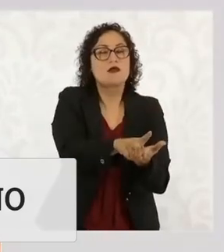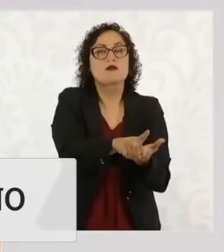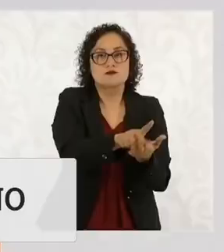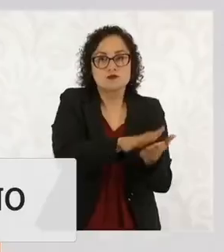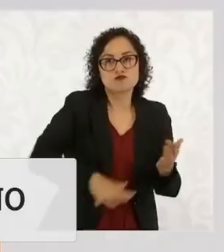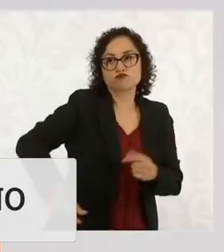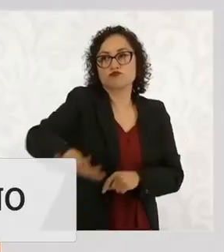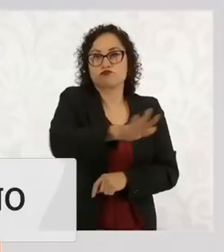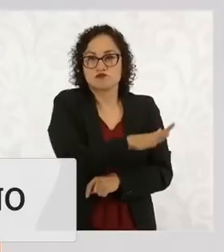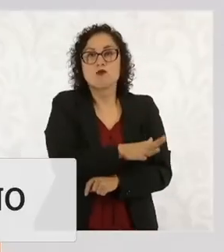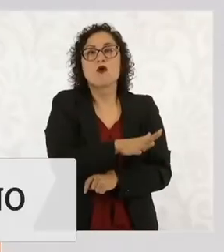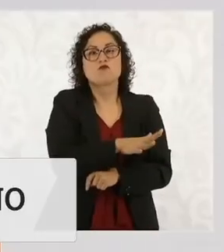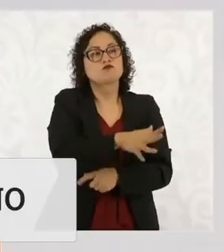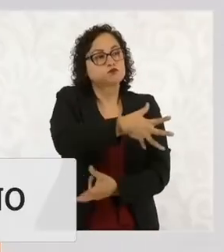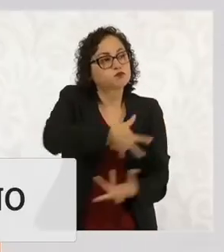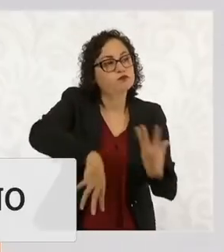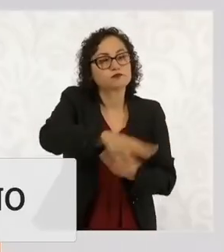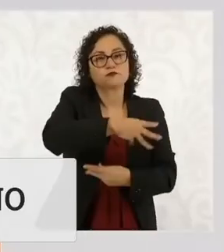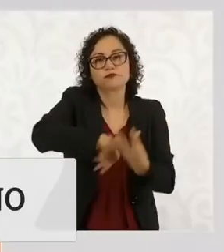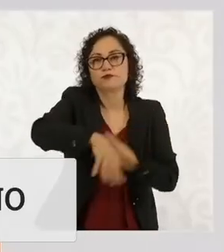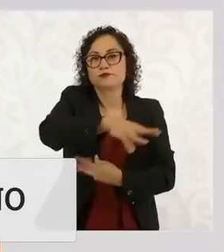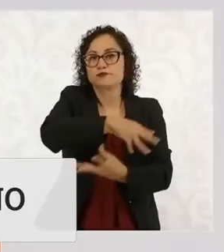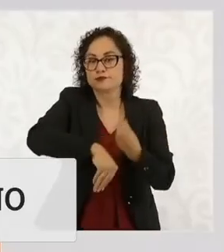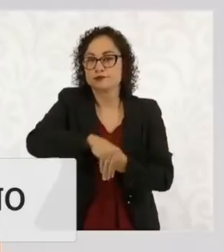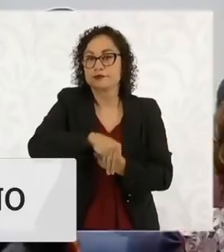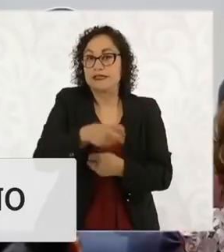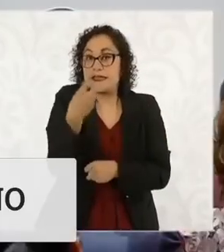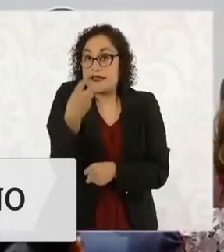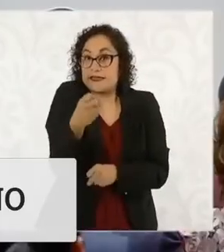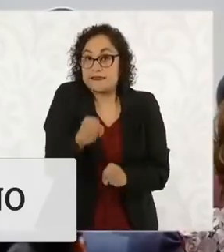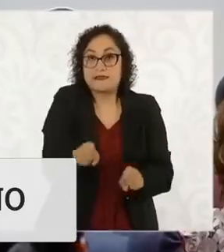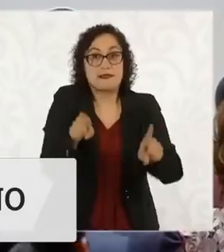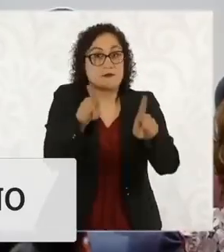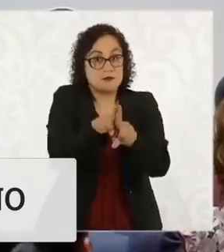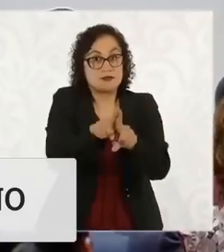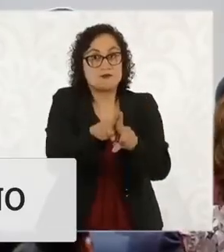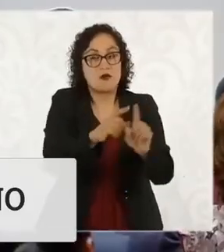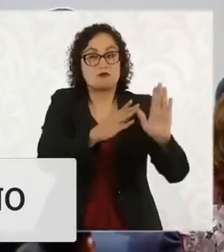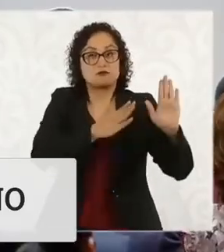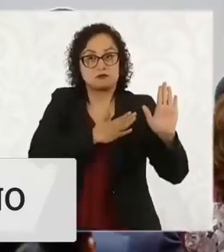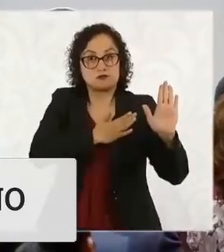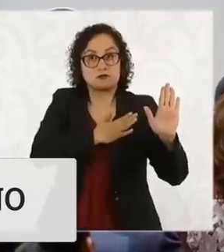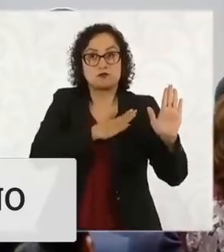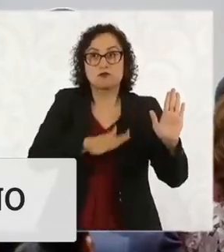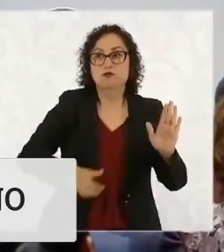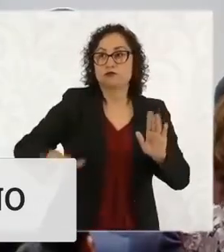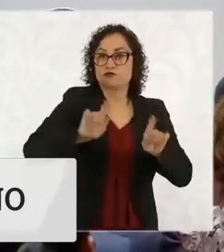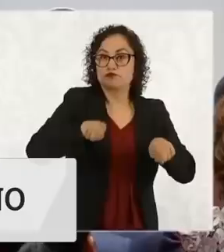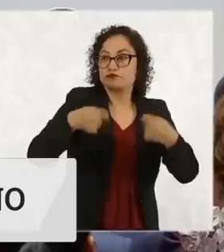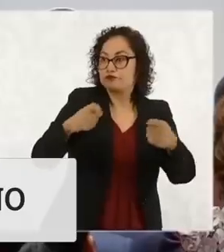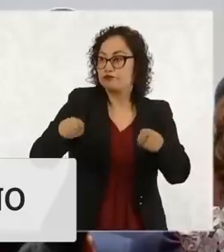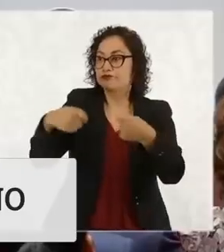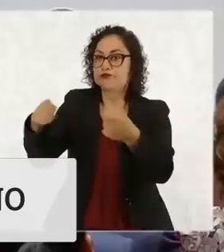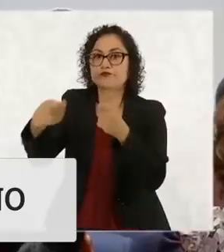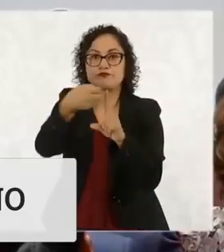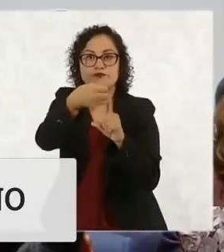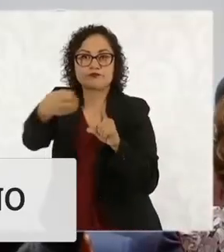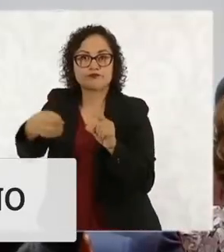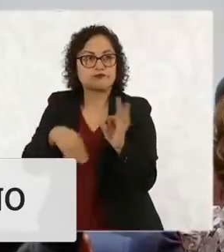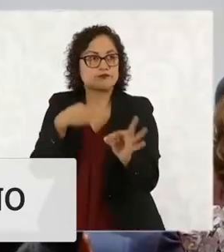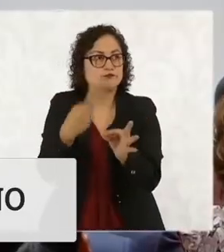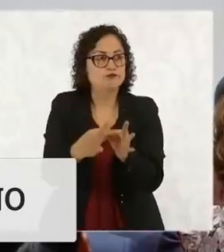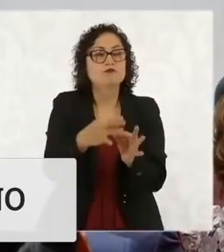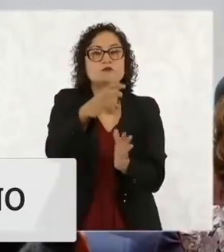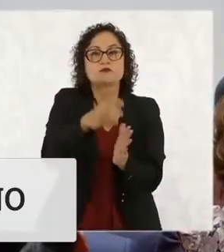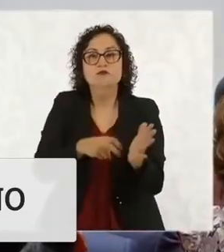sustentabilidad. Este compromiso voluntario, junto con el ordenamiento de las concesiones, nos ha